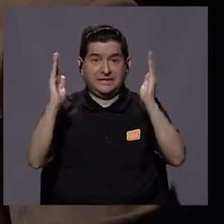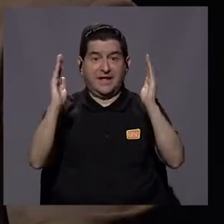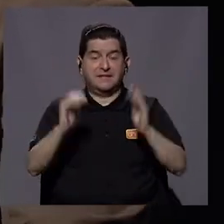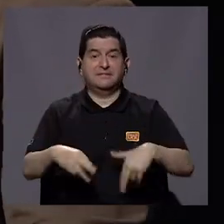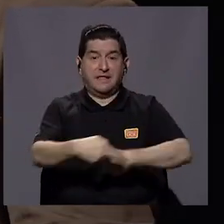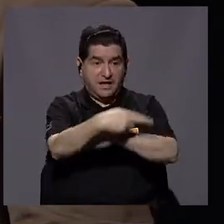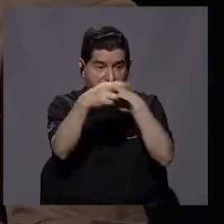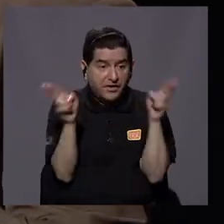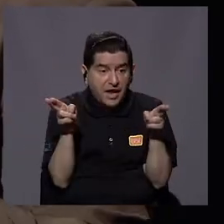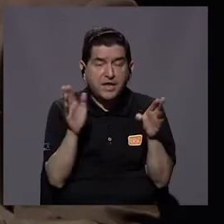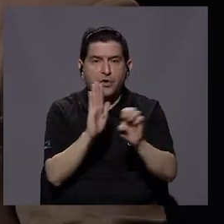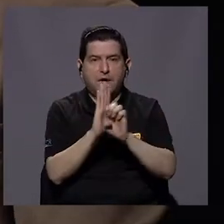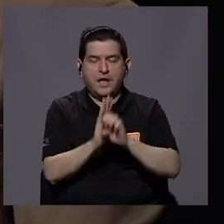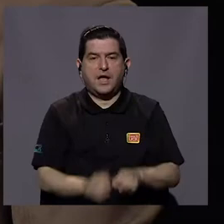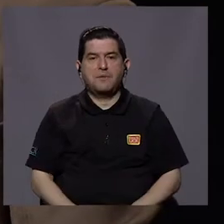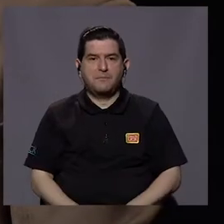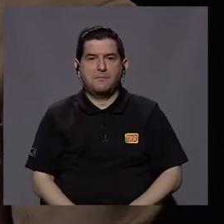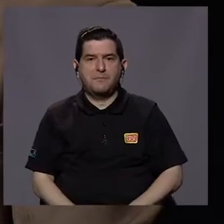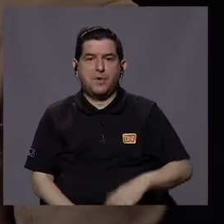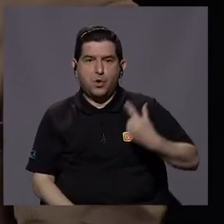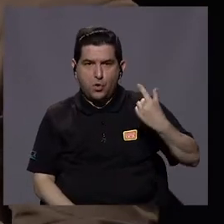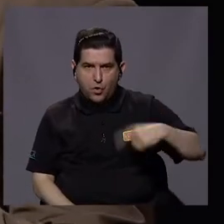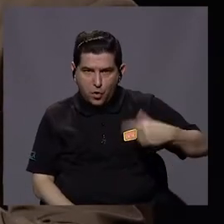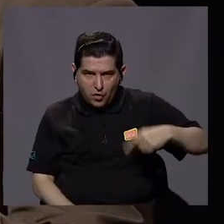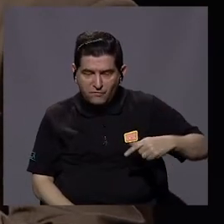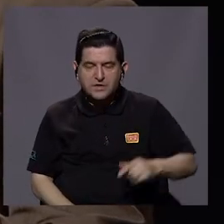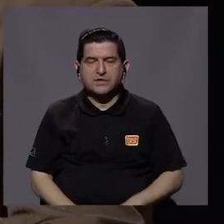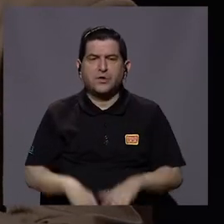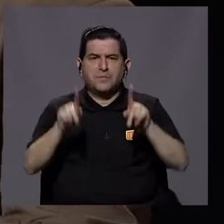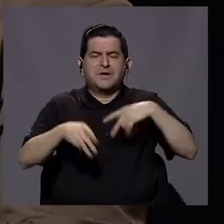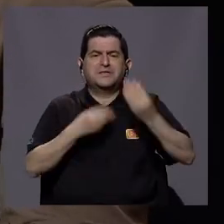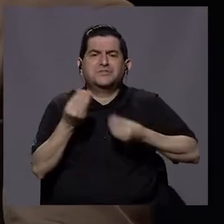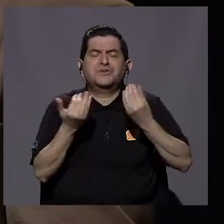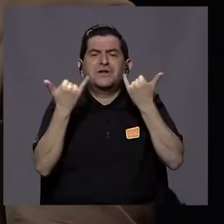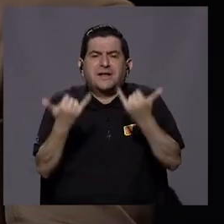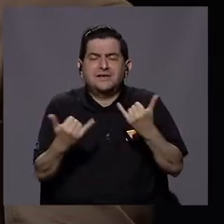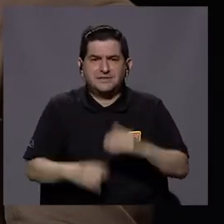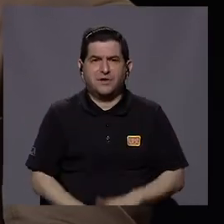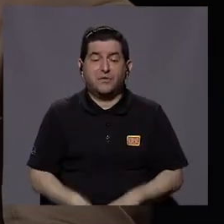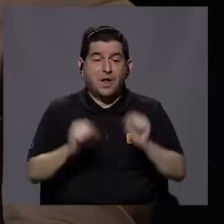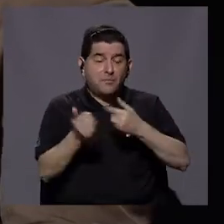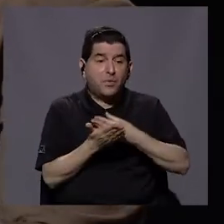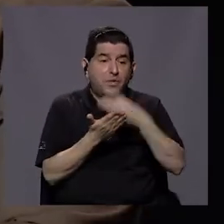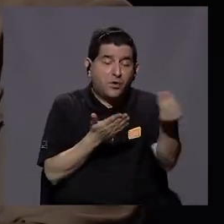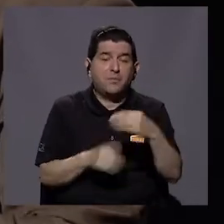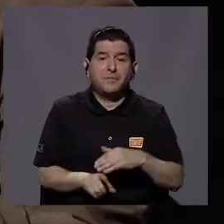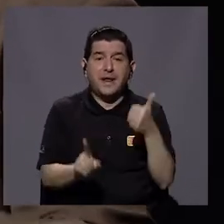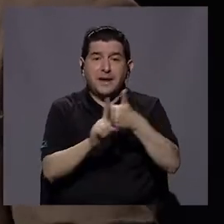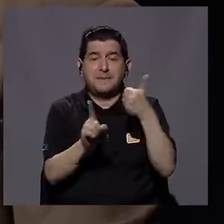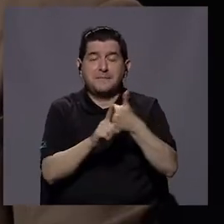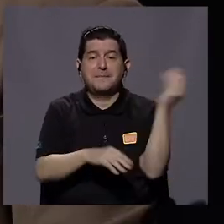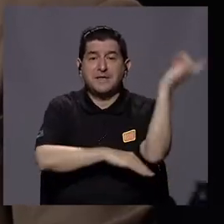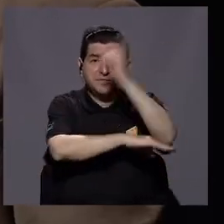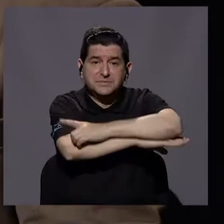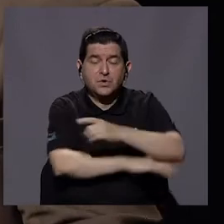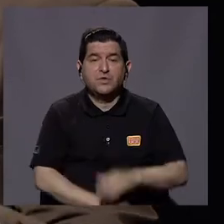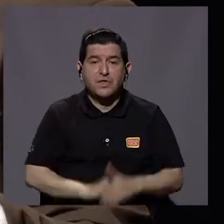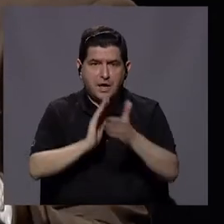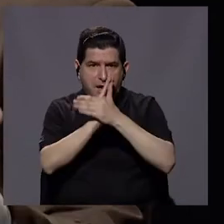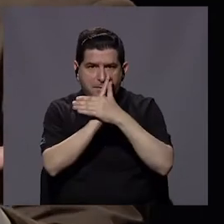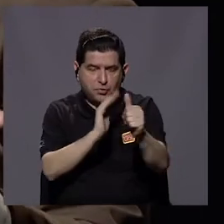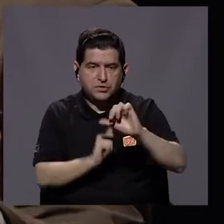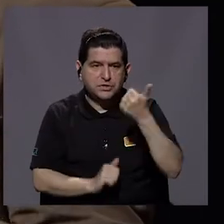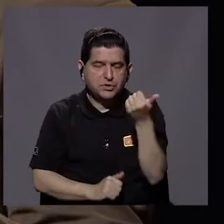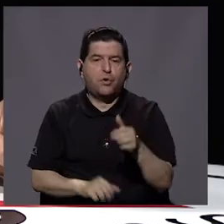tiene regiones, por ejemplo, Golfito, es un caso interesante. ¿Qué es lo que está haciendo la persona de Golfito? Bueno, ahora que puede comprar el mismo día y llevarse todo, está potenciando